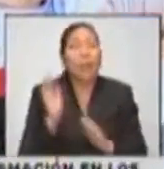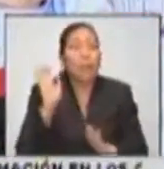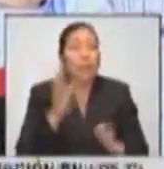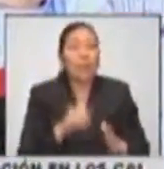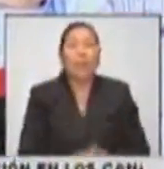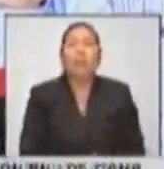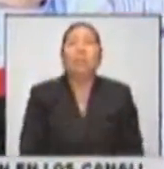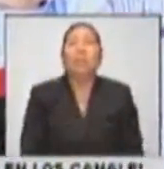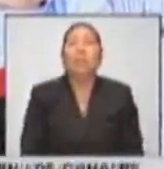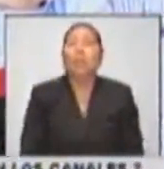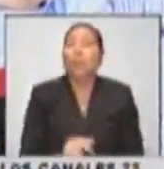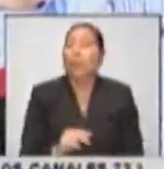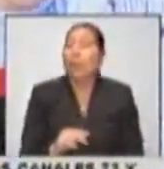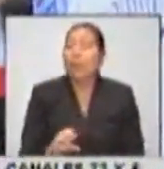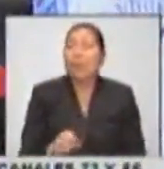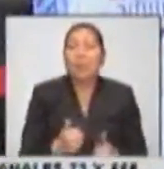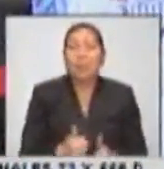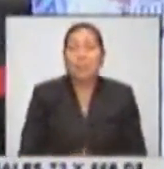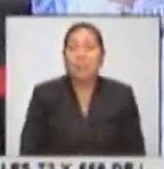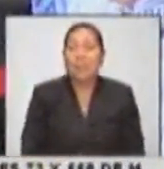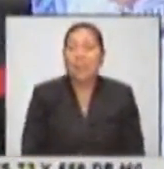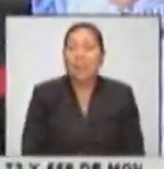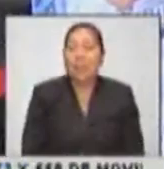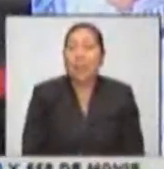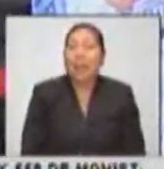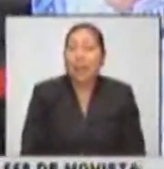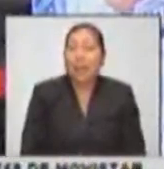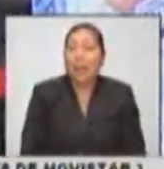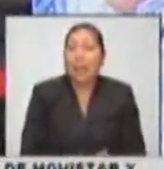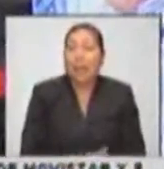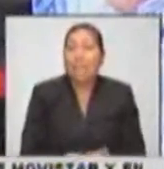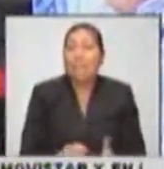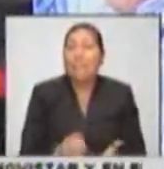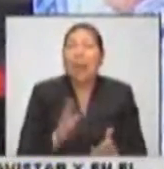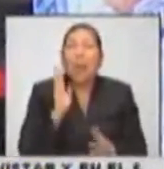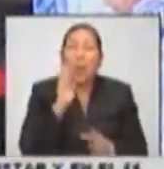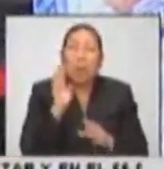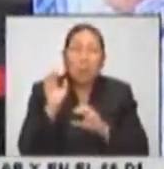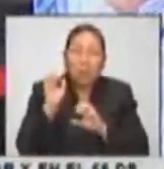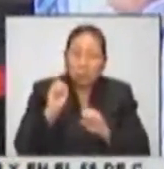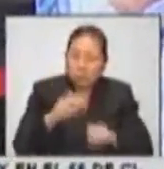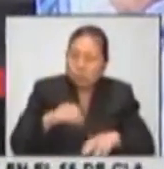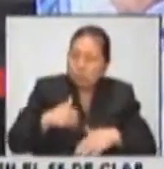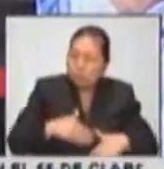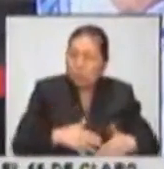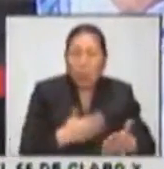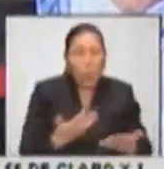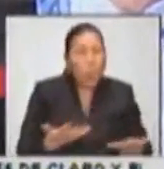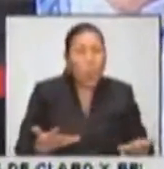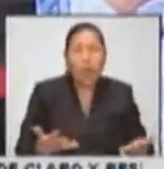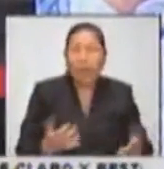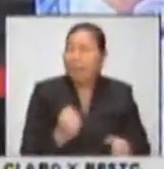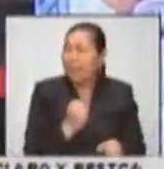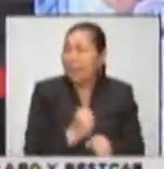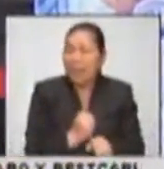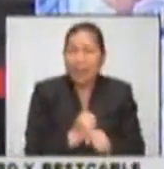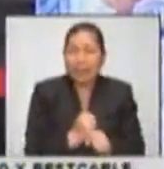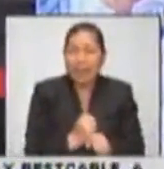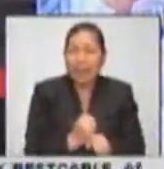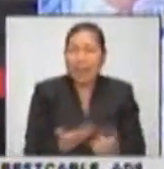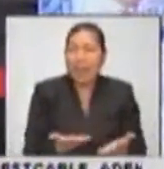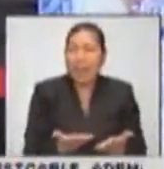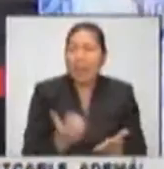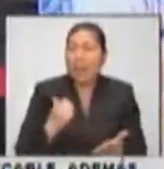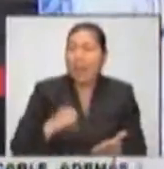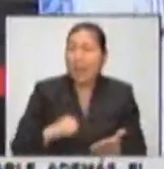climático no se hacen muy bien, ¿no? Hay cauces con basura, no hay trabajo, presidenta, de